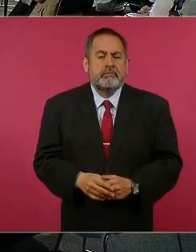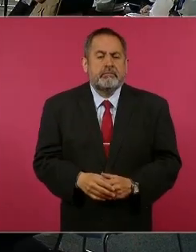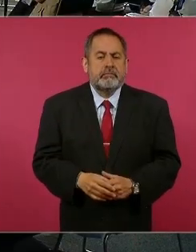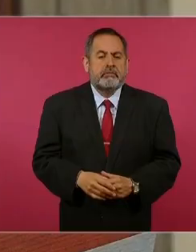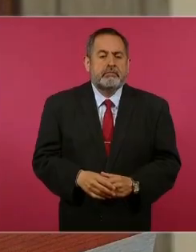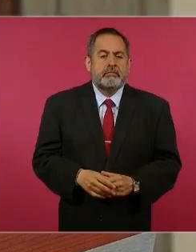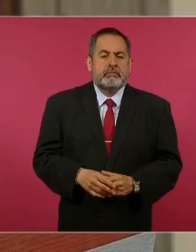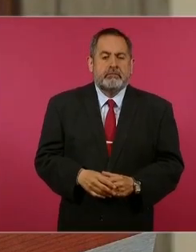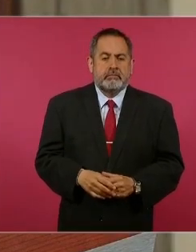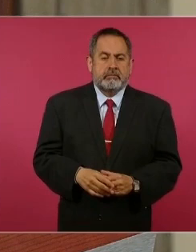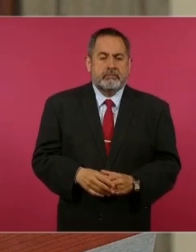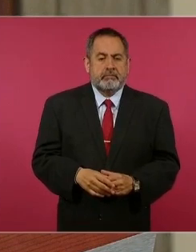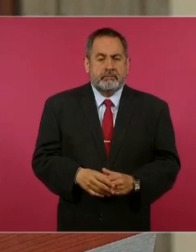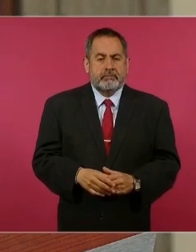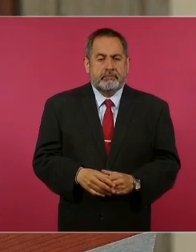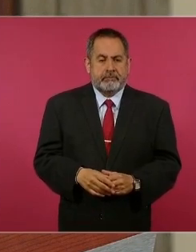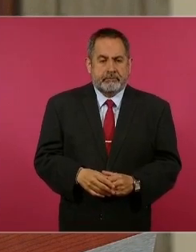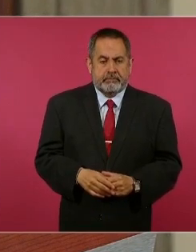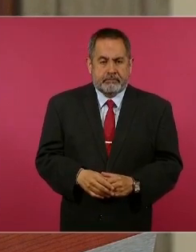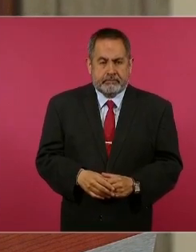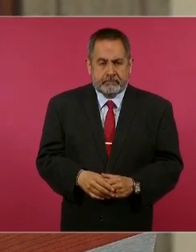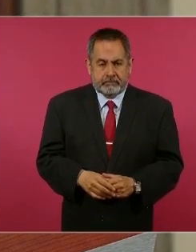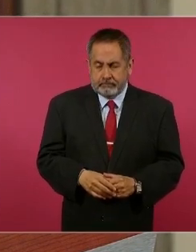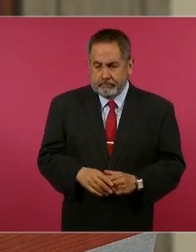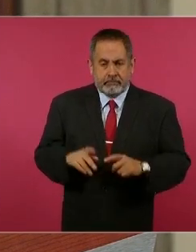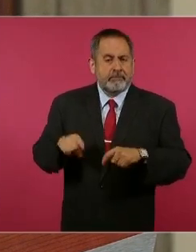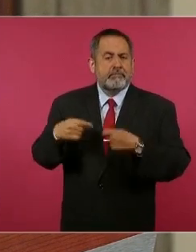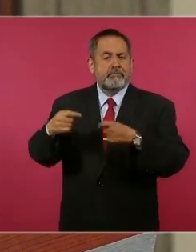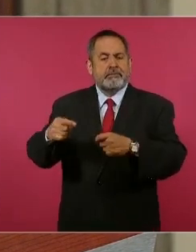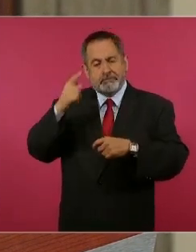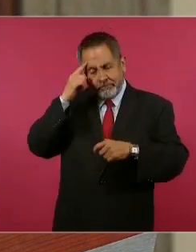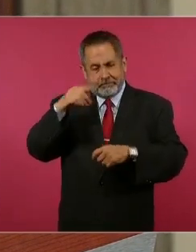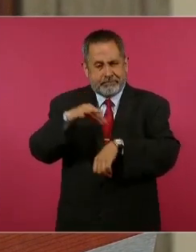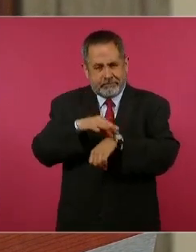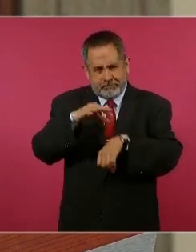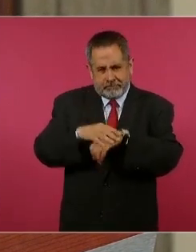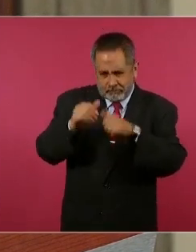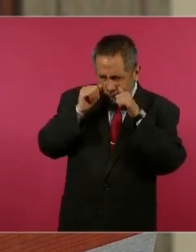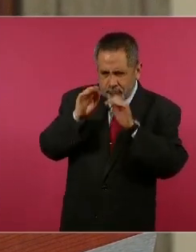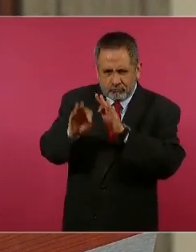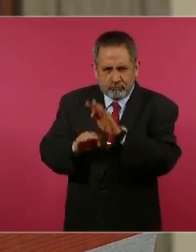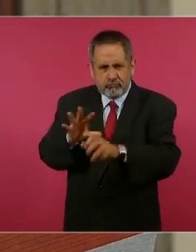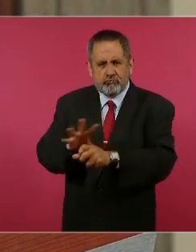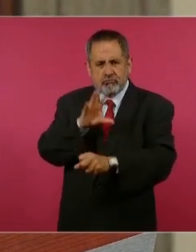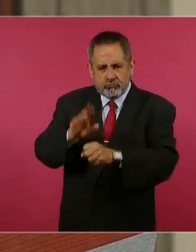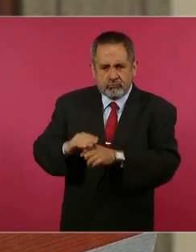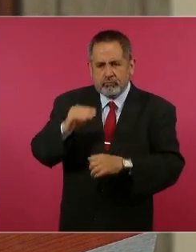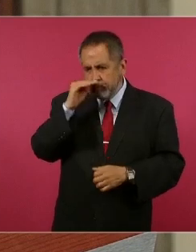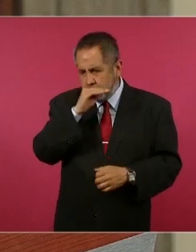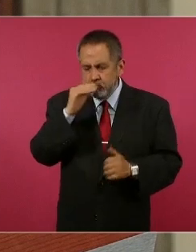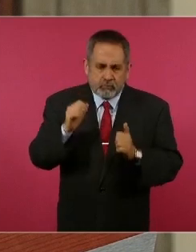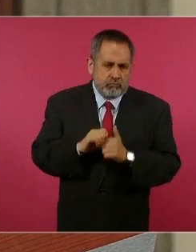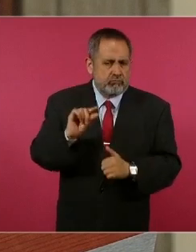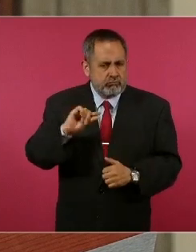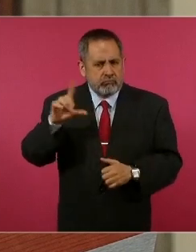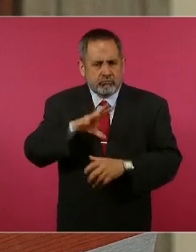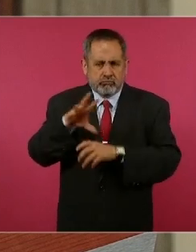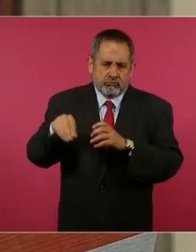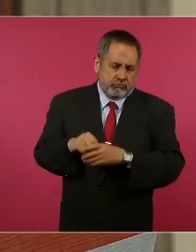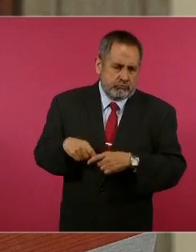Garantizar la atención médica integral, gratuita y de calidad para